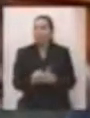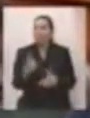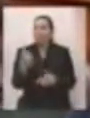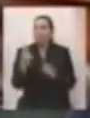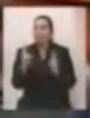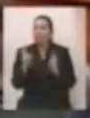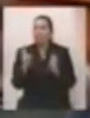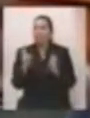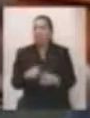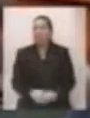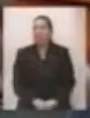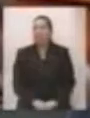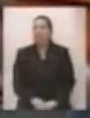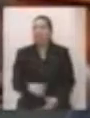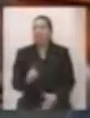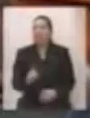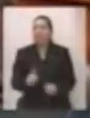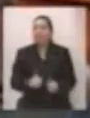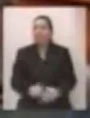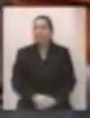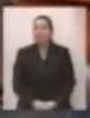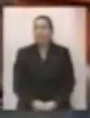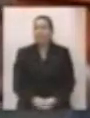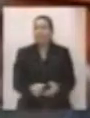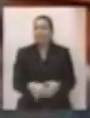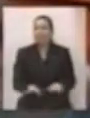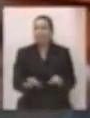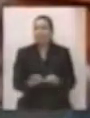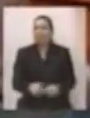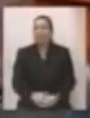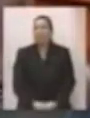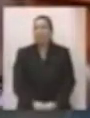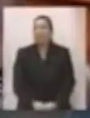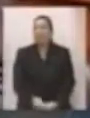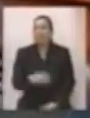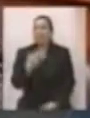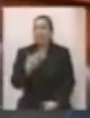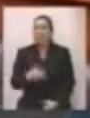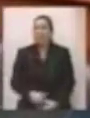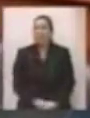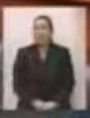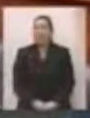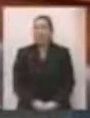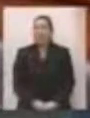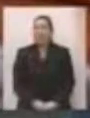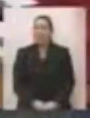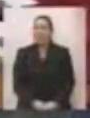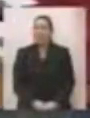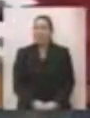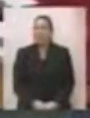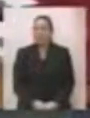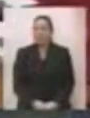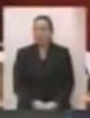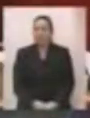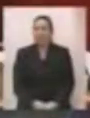primer punto de partida para hacer el seguimiento de esta importante problemática. Gracias, señor presidente.